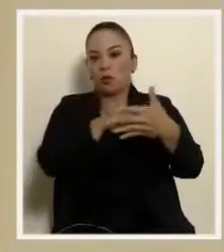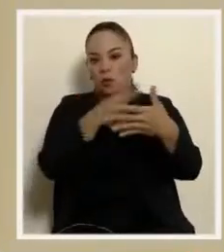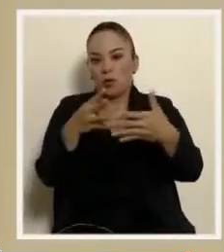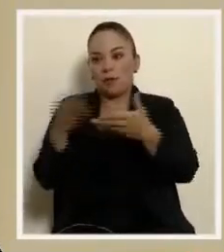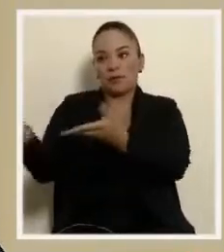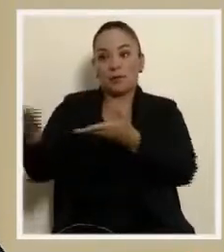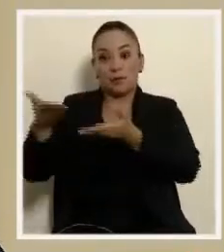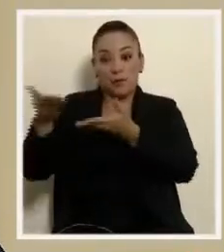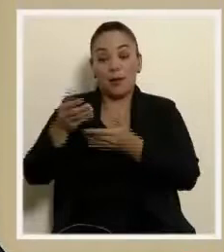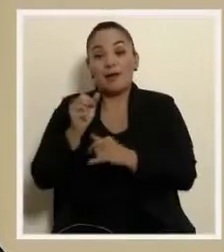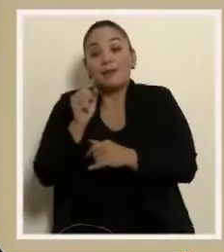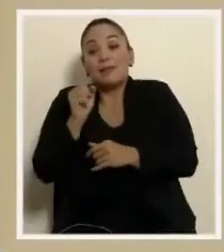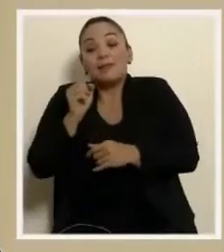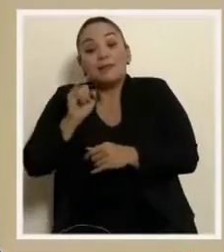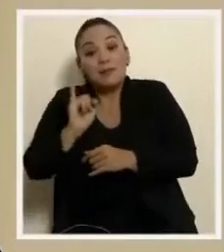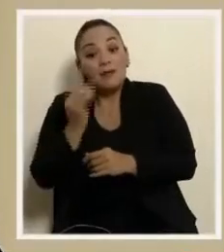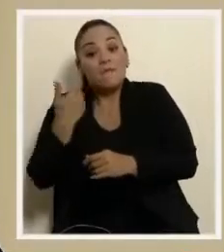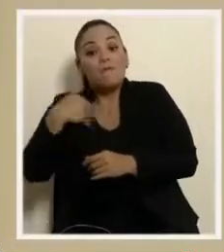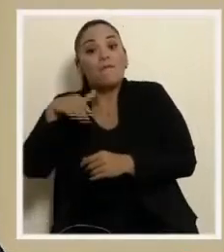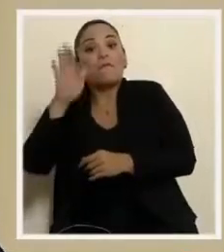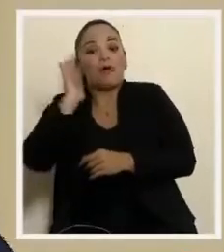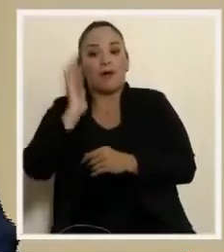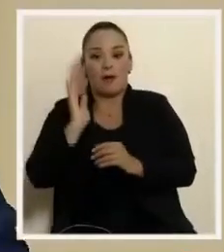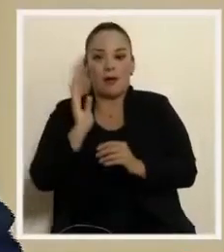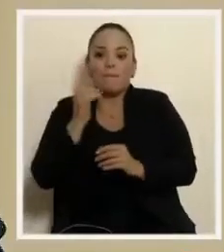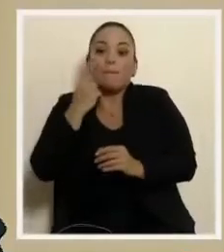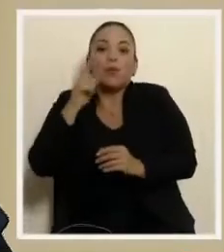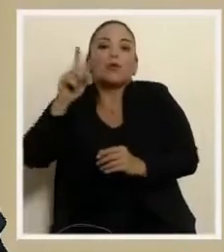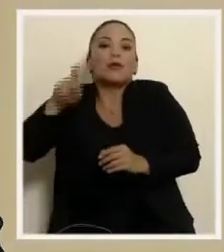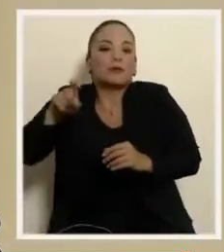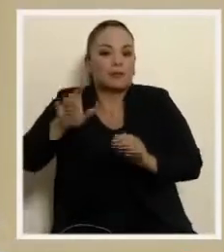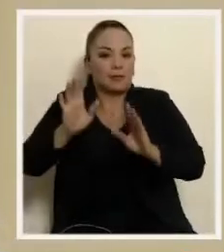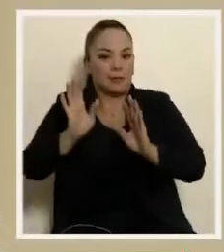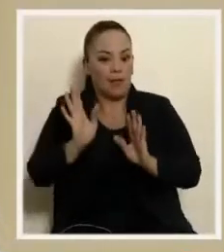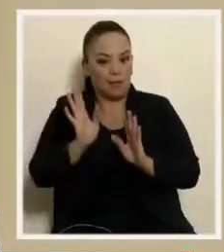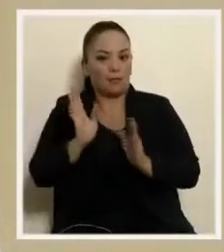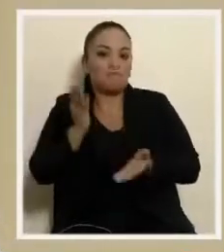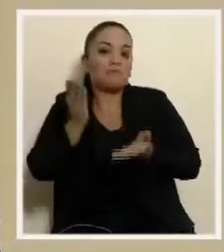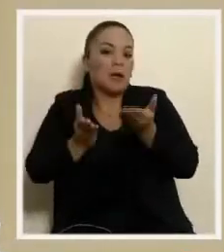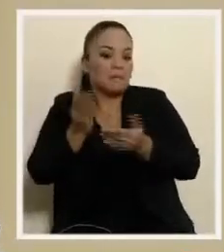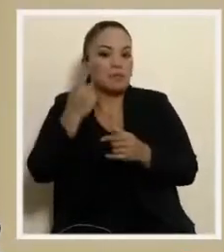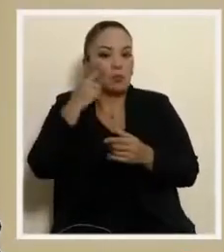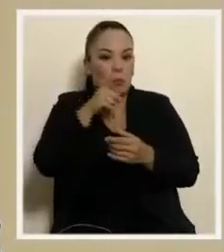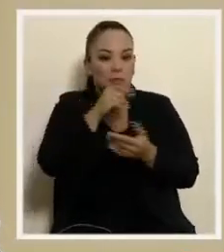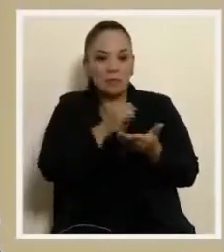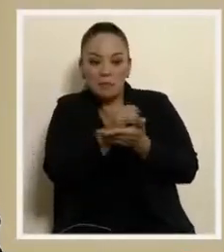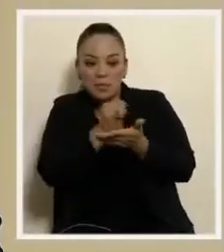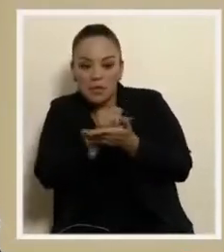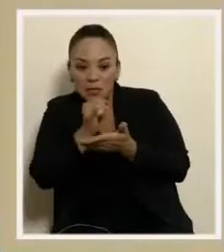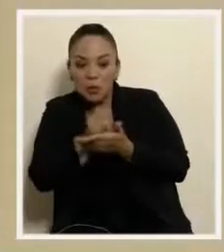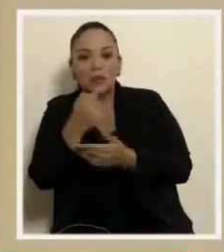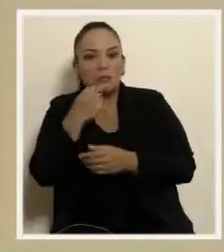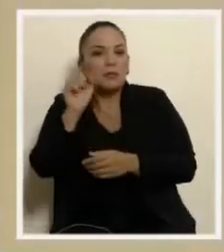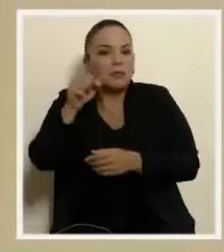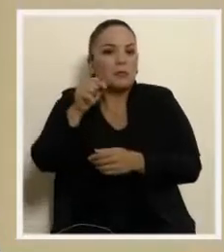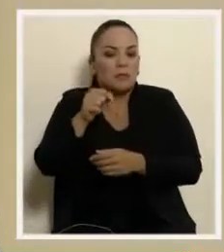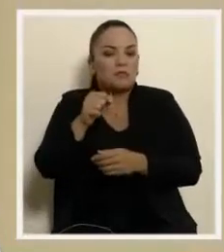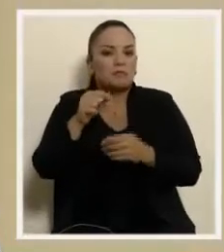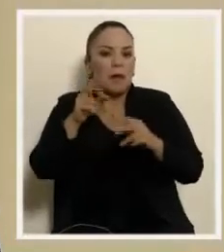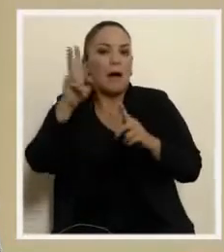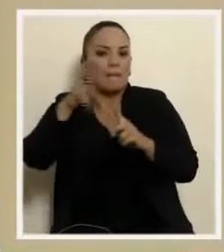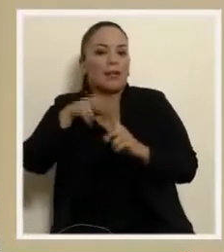Si tuviésemos la necesidad, por las investigaciones que se están desarrollando, de tener que aplicar una tercera dosis de la